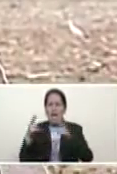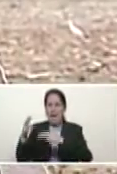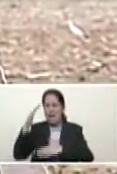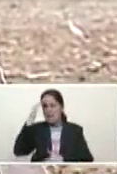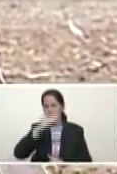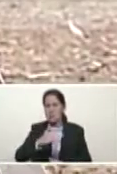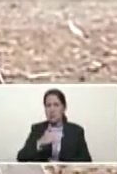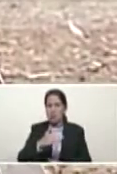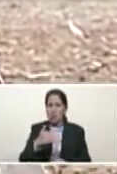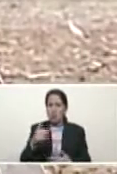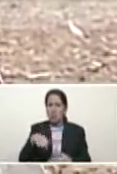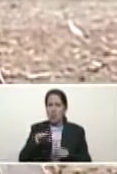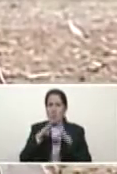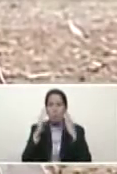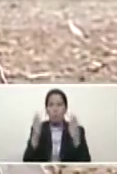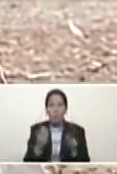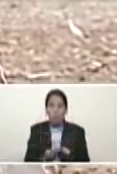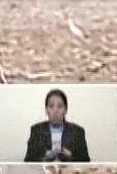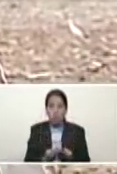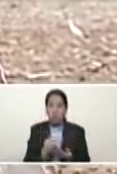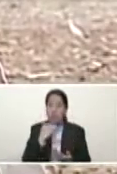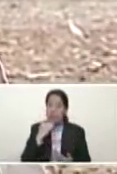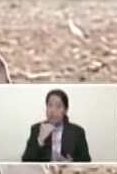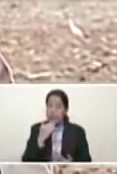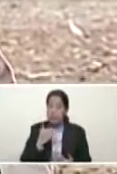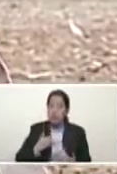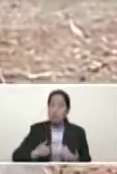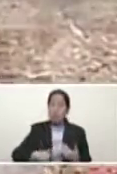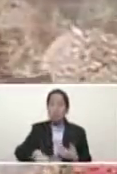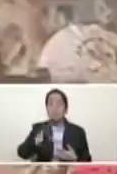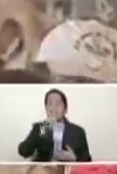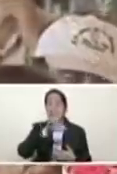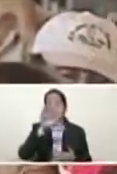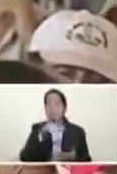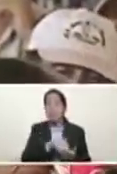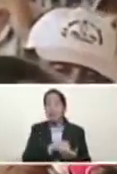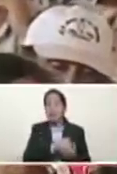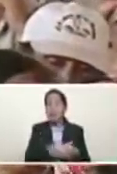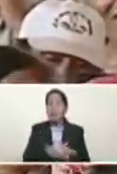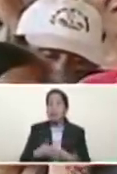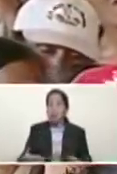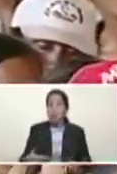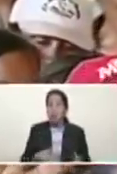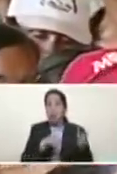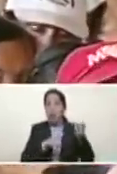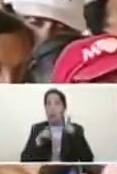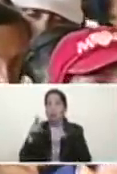Rumbo a los 3 millones de milicianos y milicianas armados y armadas.